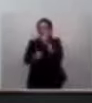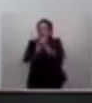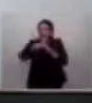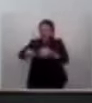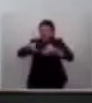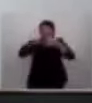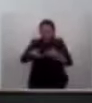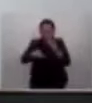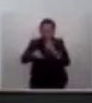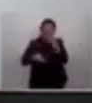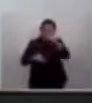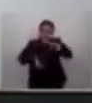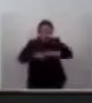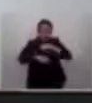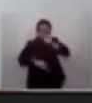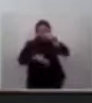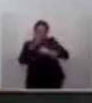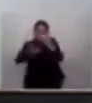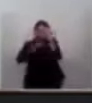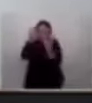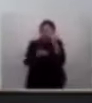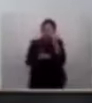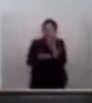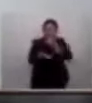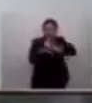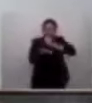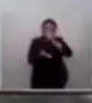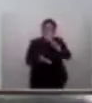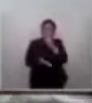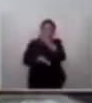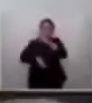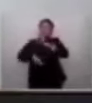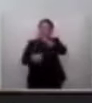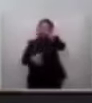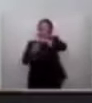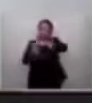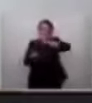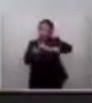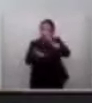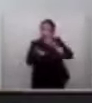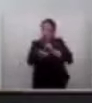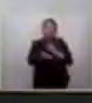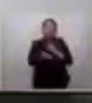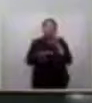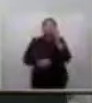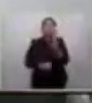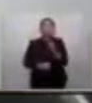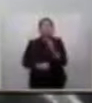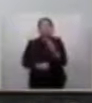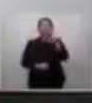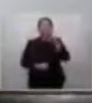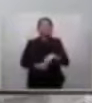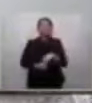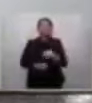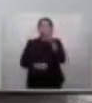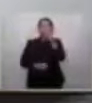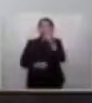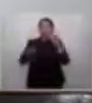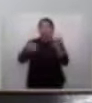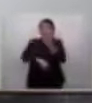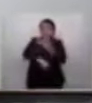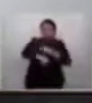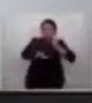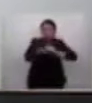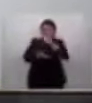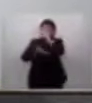bien sustentado y que lo vuelvan a meter lo vuelven a meter se vuelve a impugnar llega a la sala y es lo que comentan en este momento